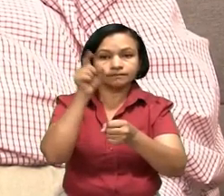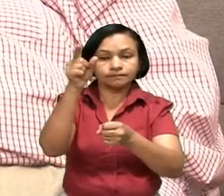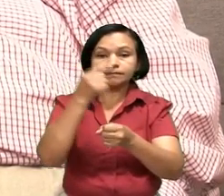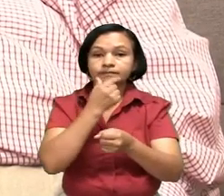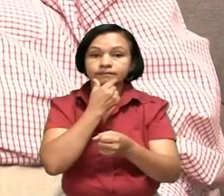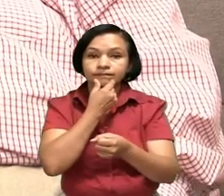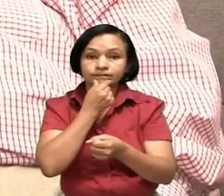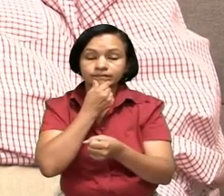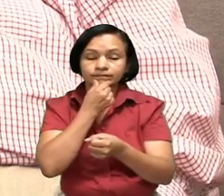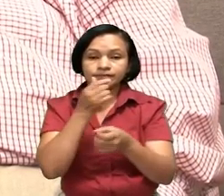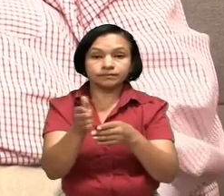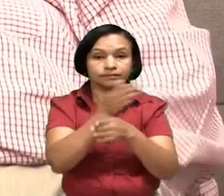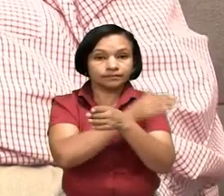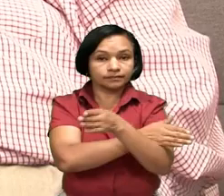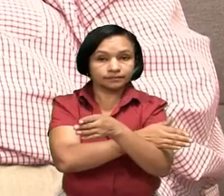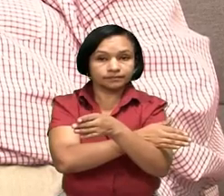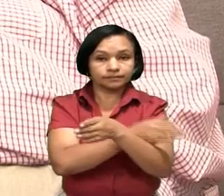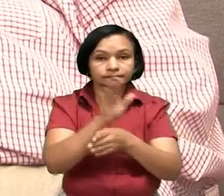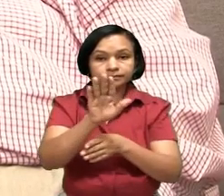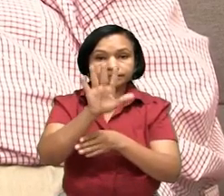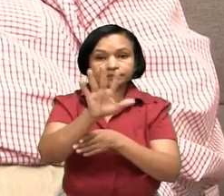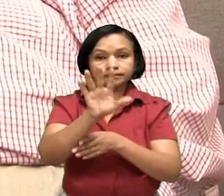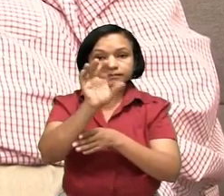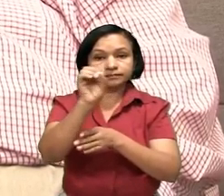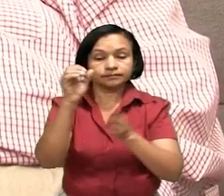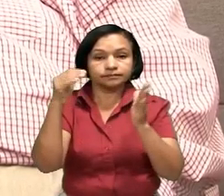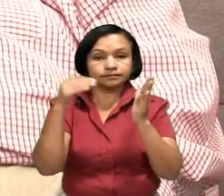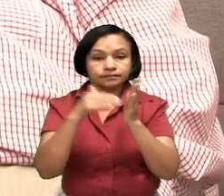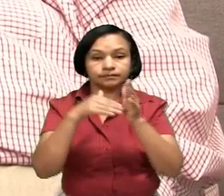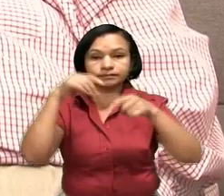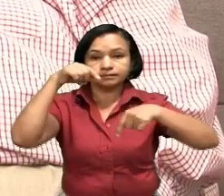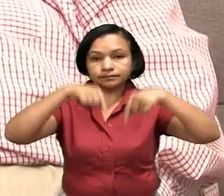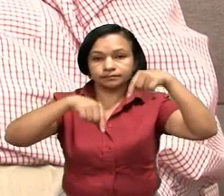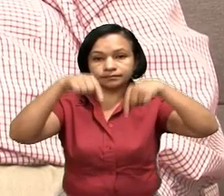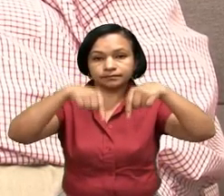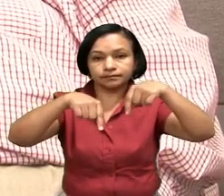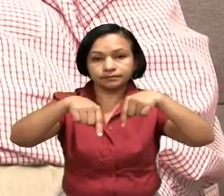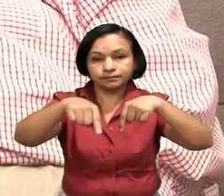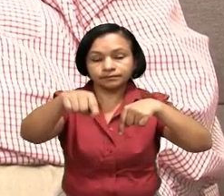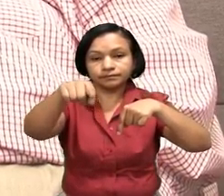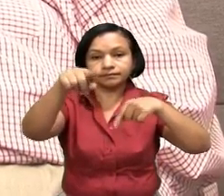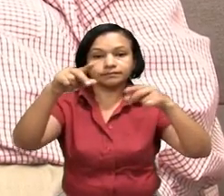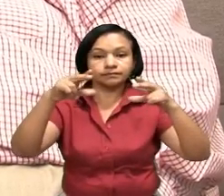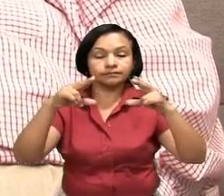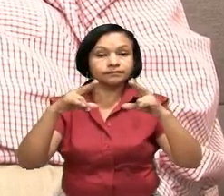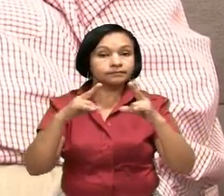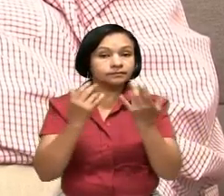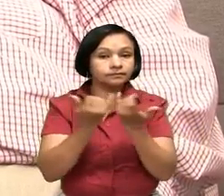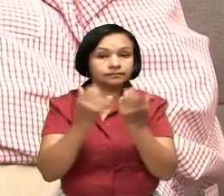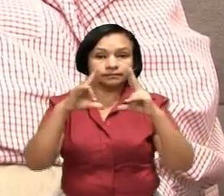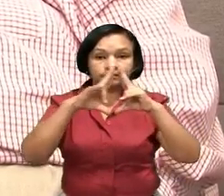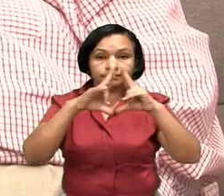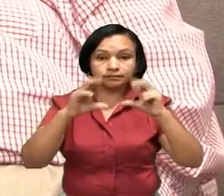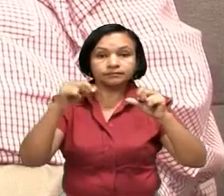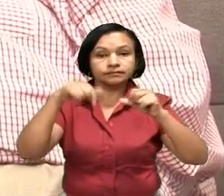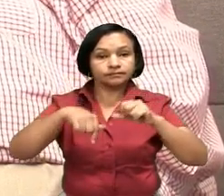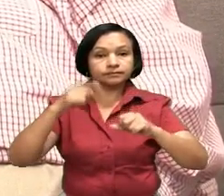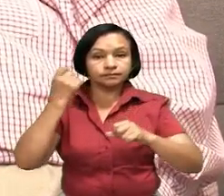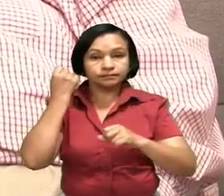en aquel tiempo más de 50 mil kilómetros al territorio nacional y eso es lo que comprende ahora